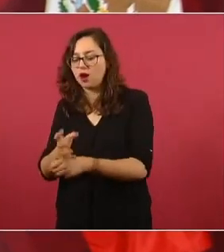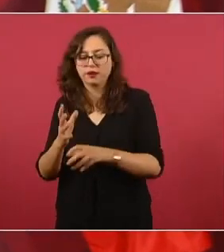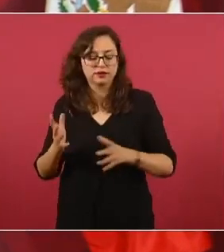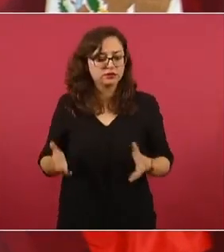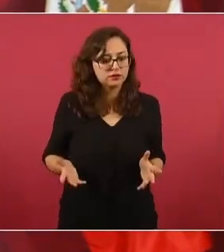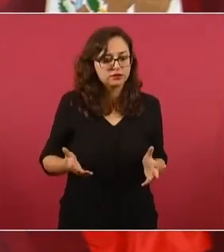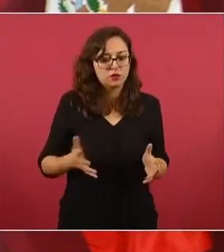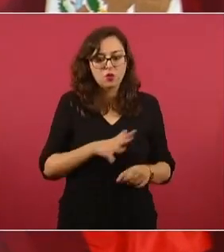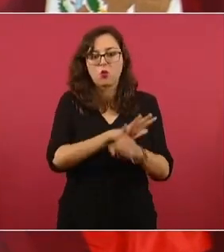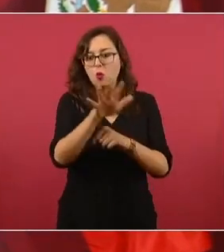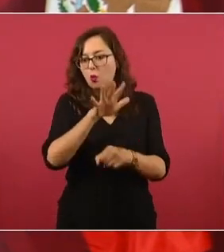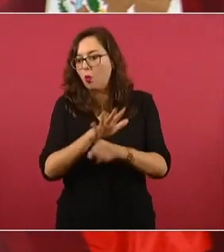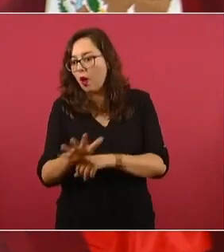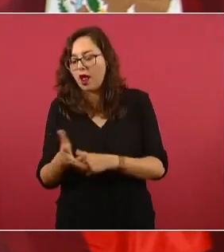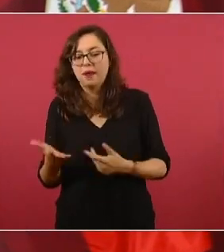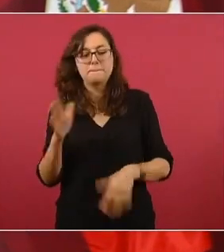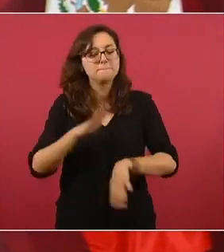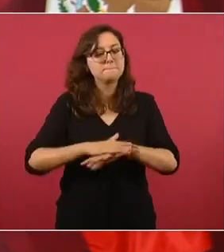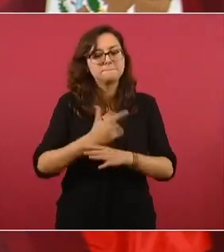yaquis,